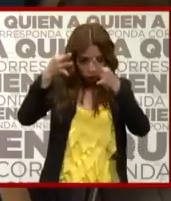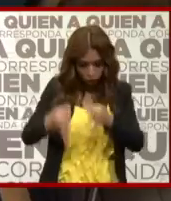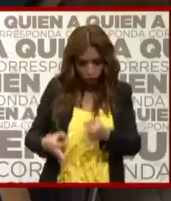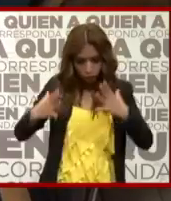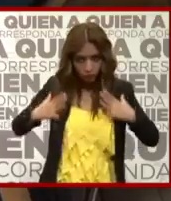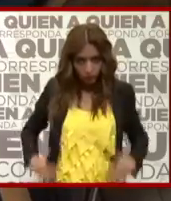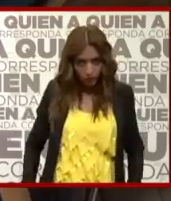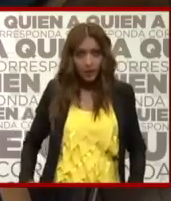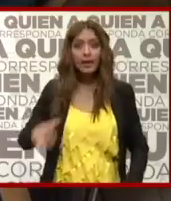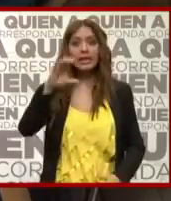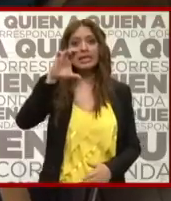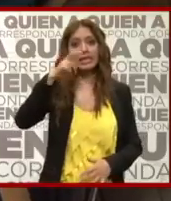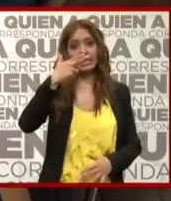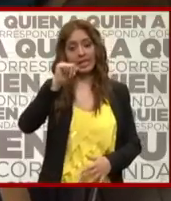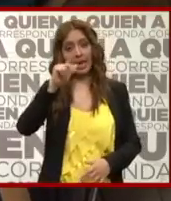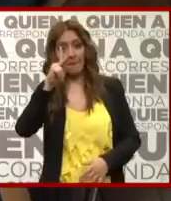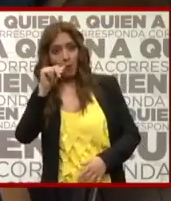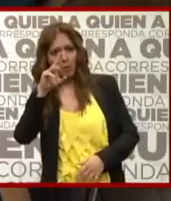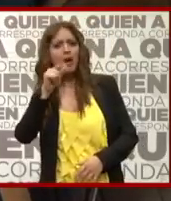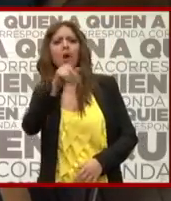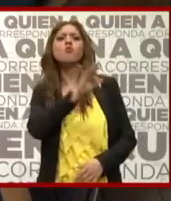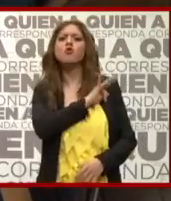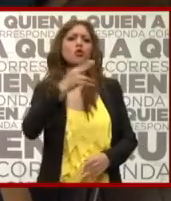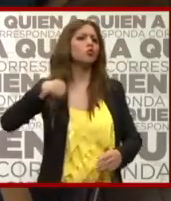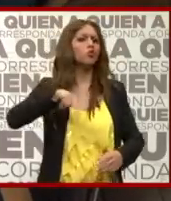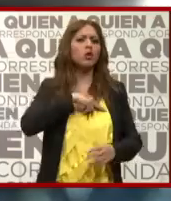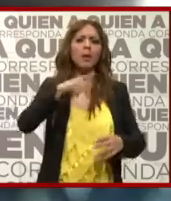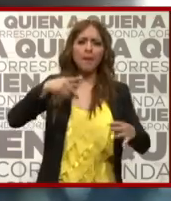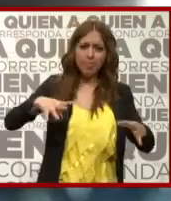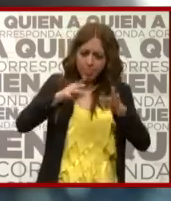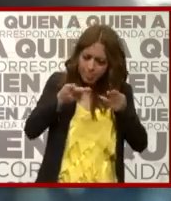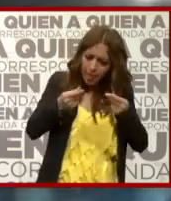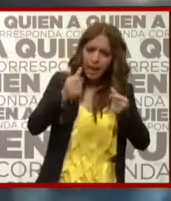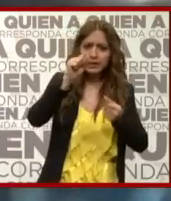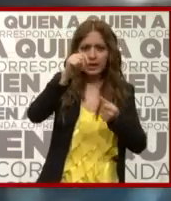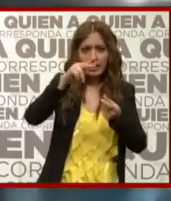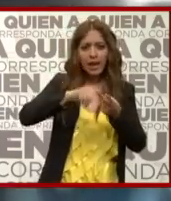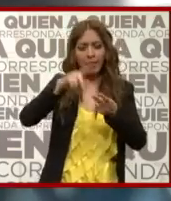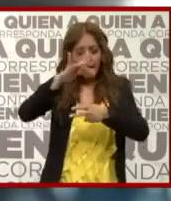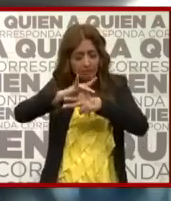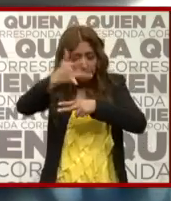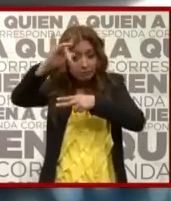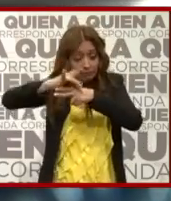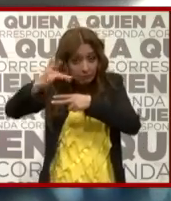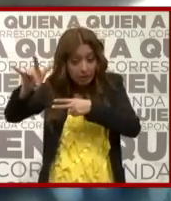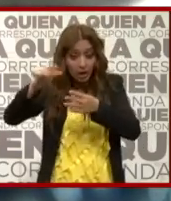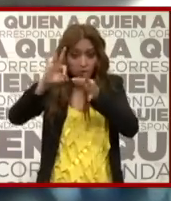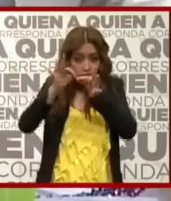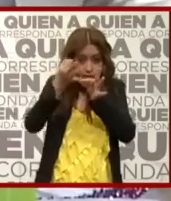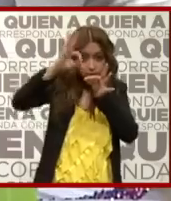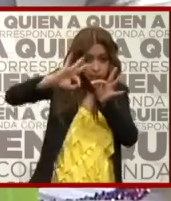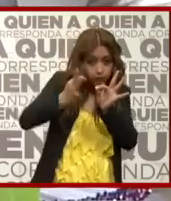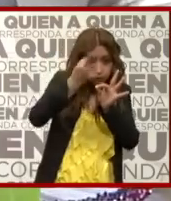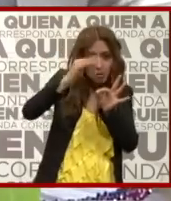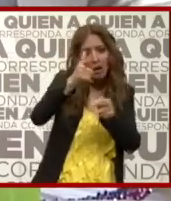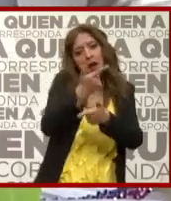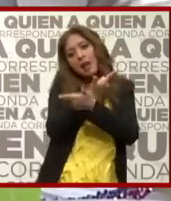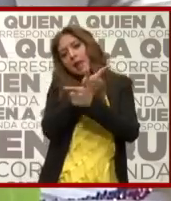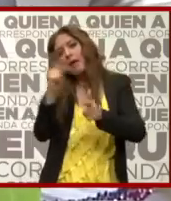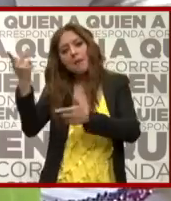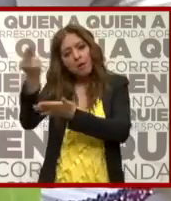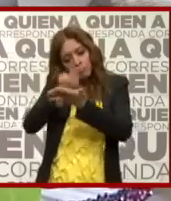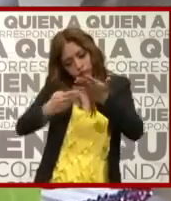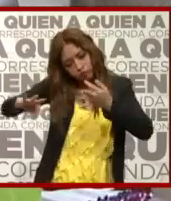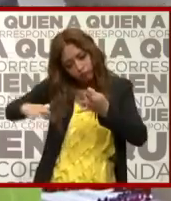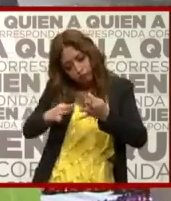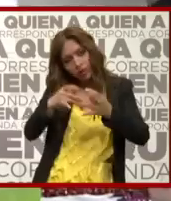Para los de china poblana, ahí sí realizamos con telas satinadas, telas con brillo. Ahí es un poquito más libre el uso